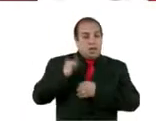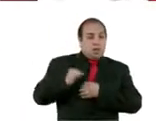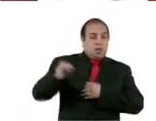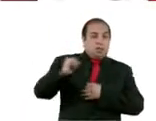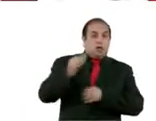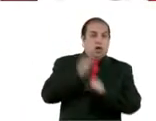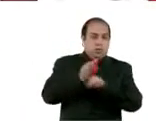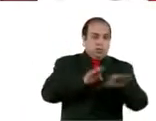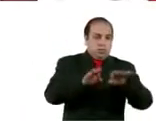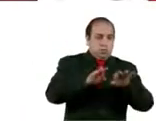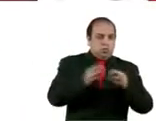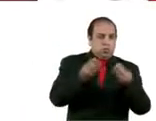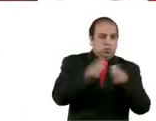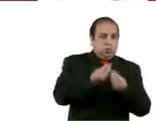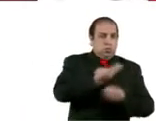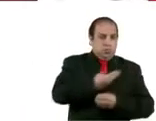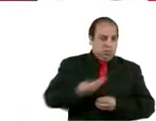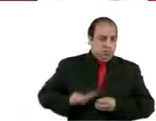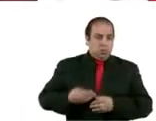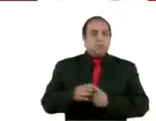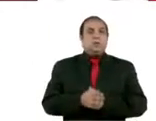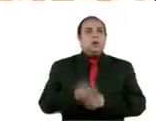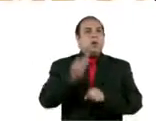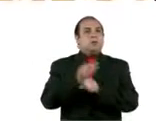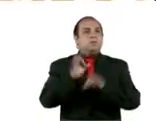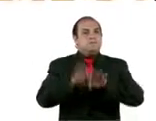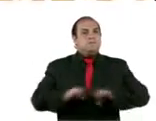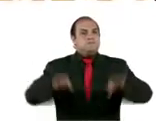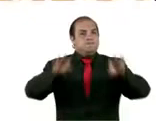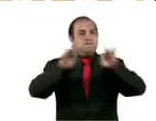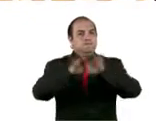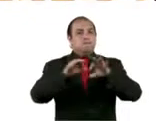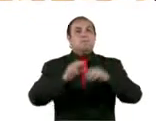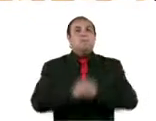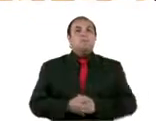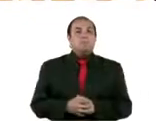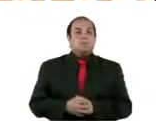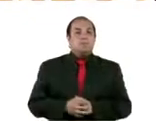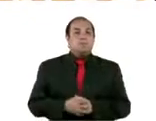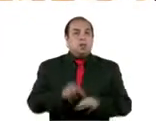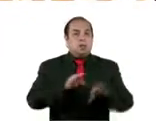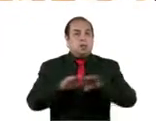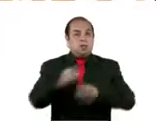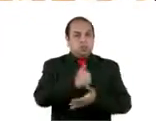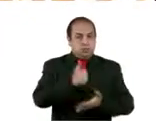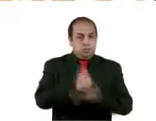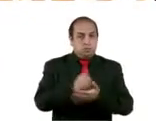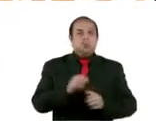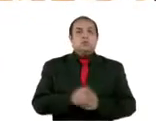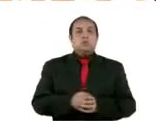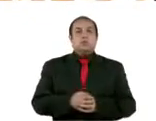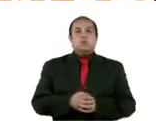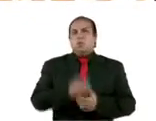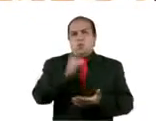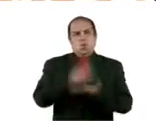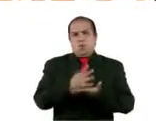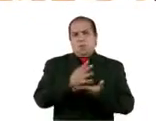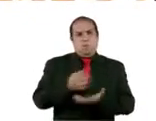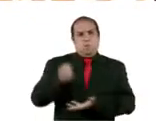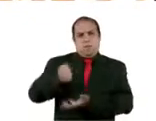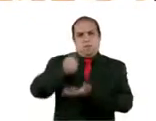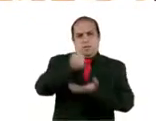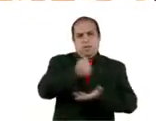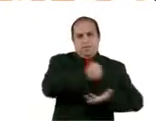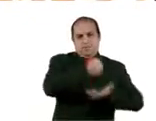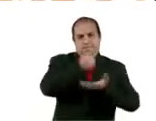presidente. Entonces, esta parte es muy importante del trabajo de la ciudad, no solamente los recursos. En